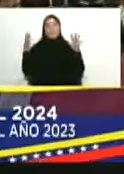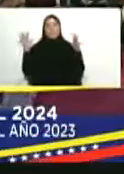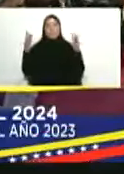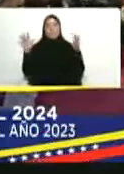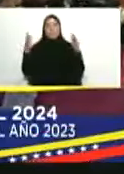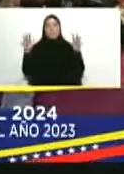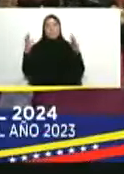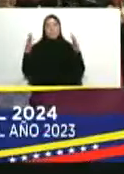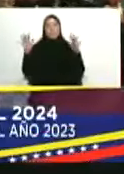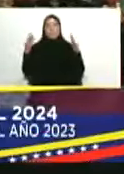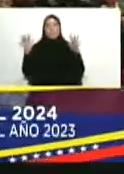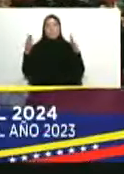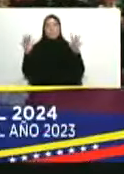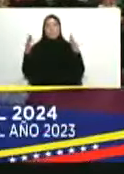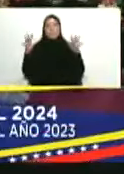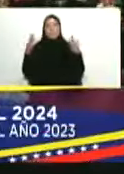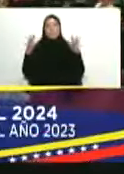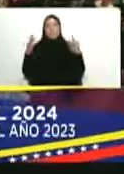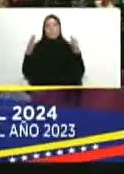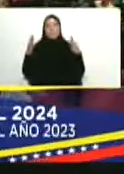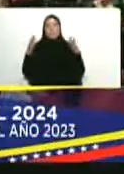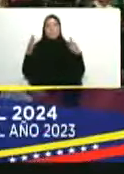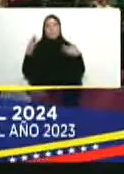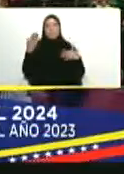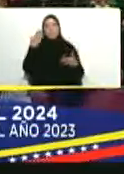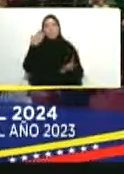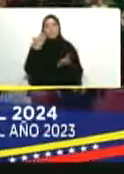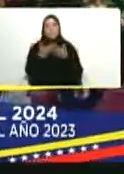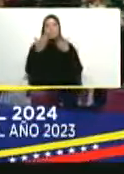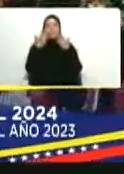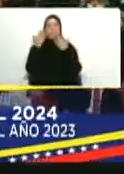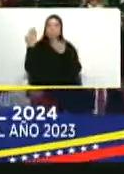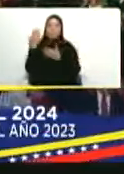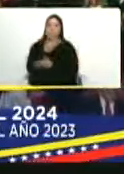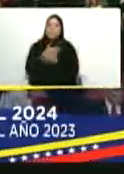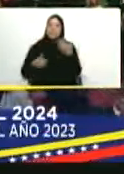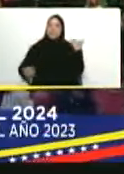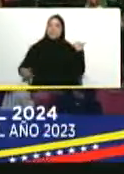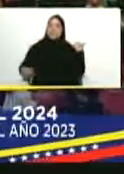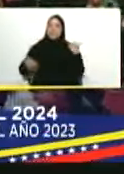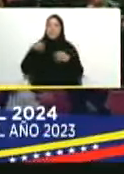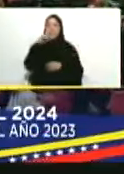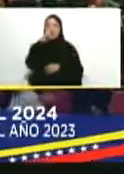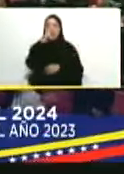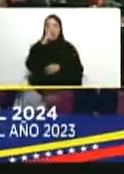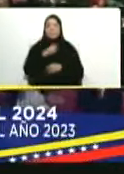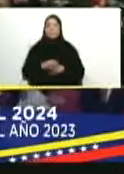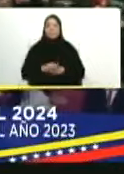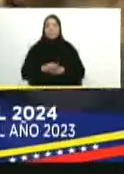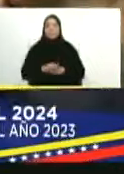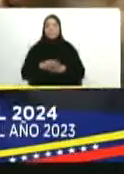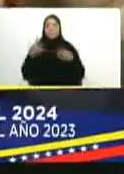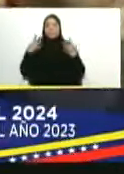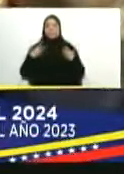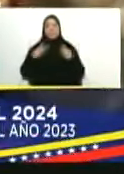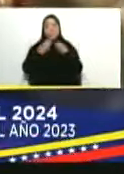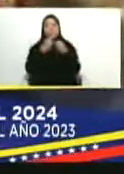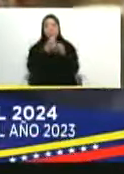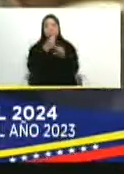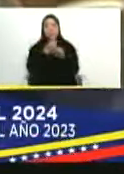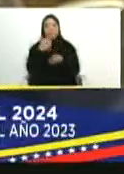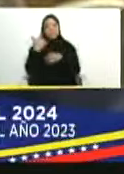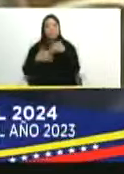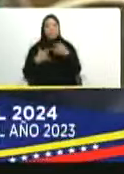Allí vemos entonces la entrada del presidente de la República, Nicolás Maduro Moros, donde en breves minutos acompañará